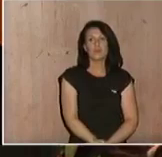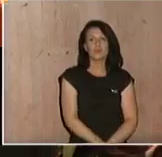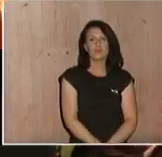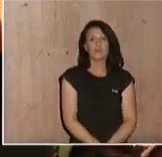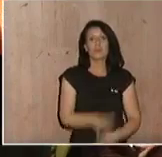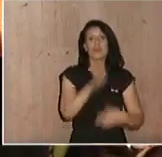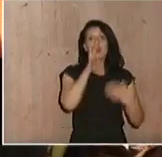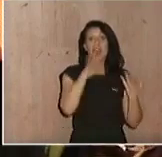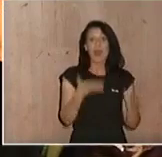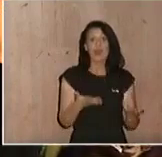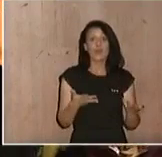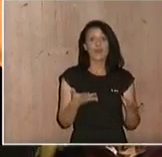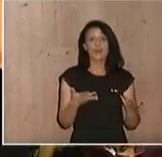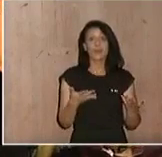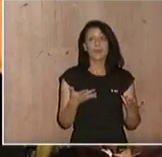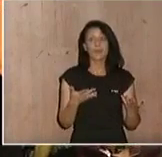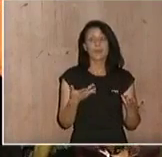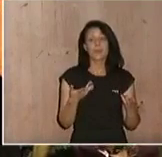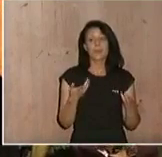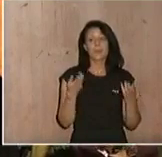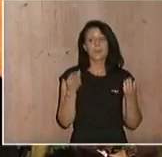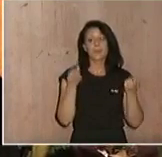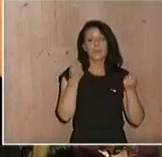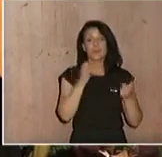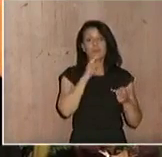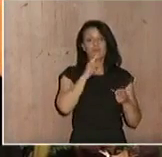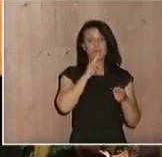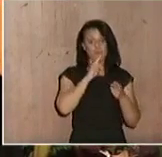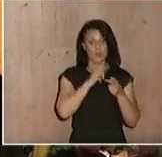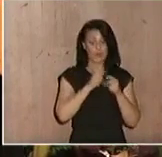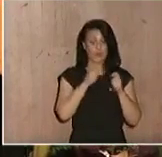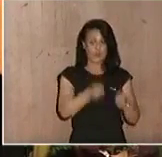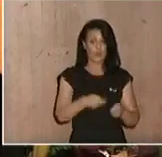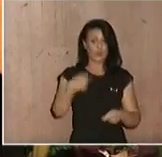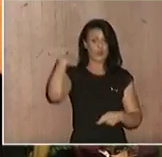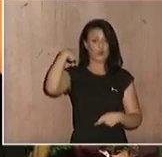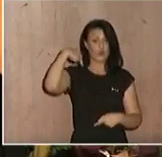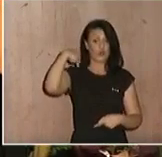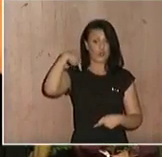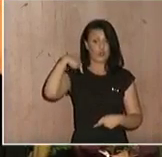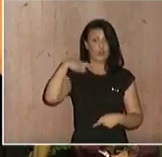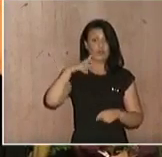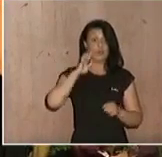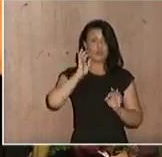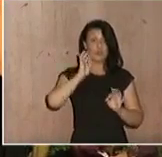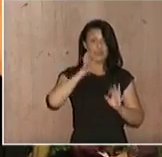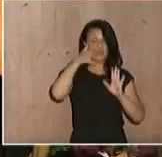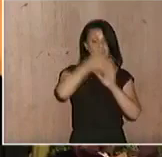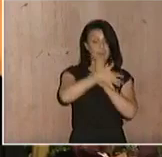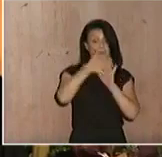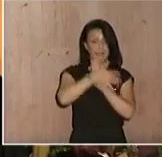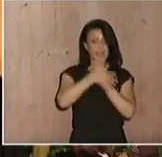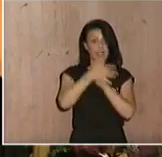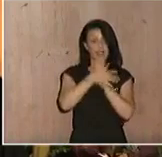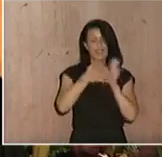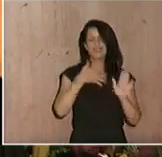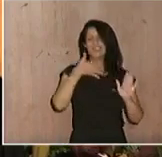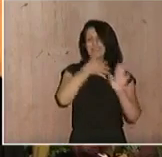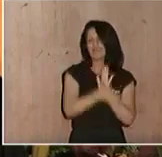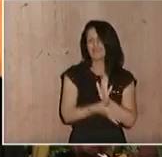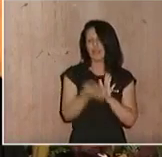Ahora os entregaré los atributos de este nombramiento y distinción y os explicaré su